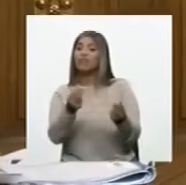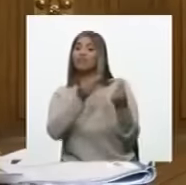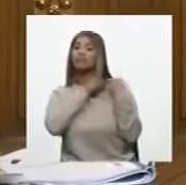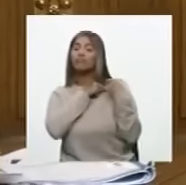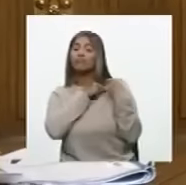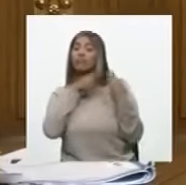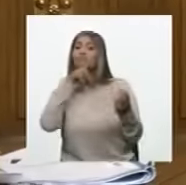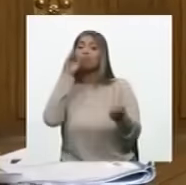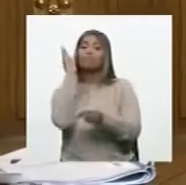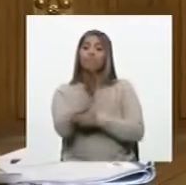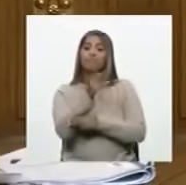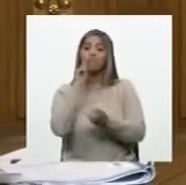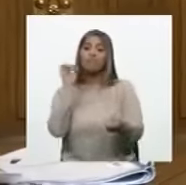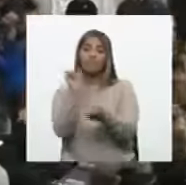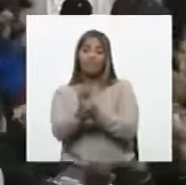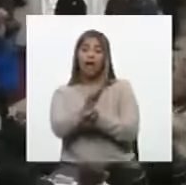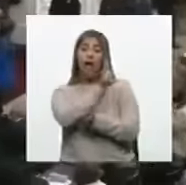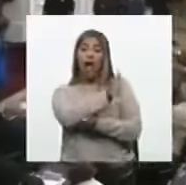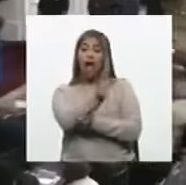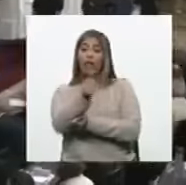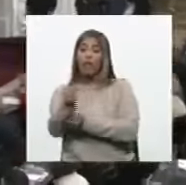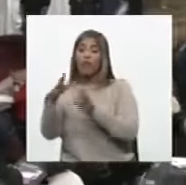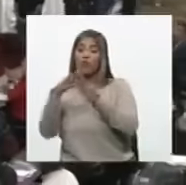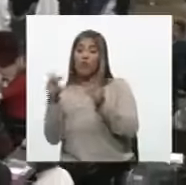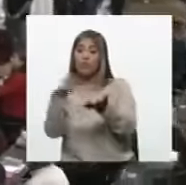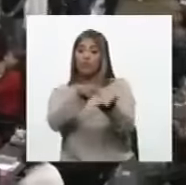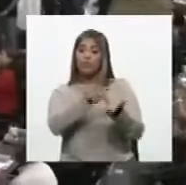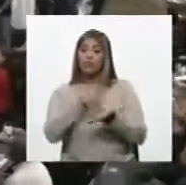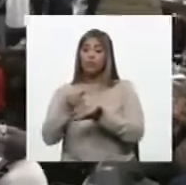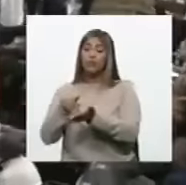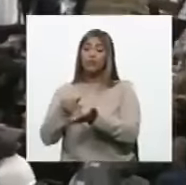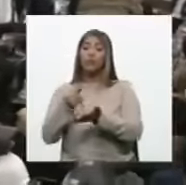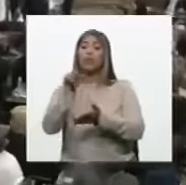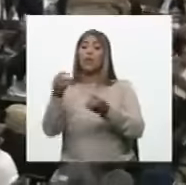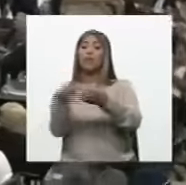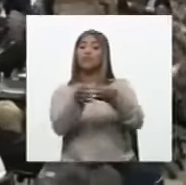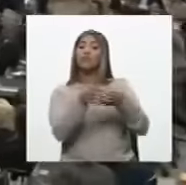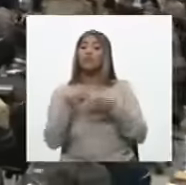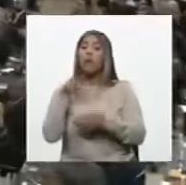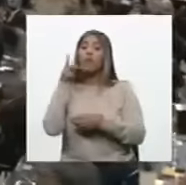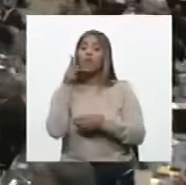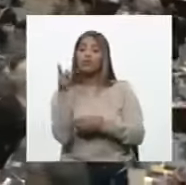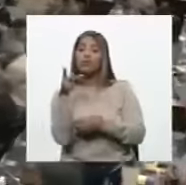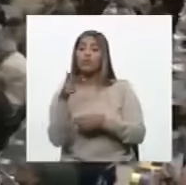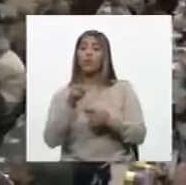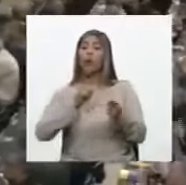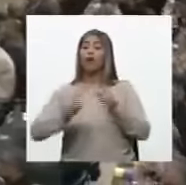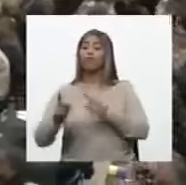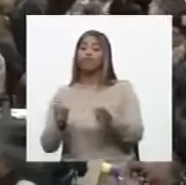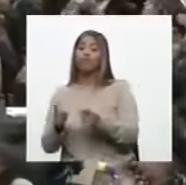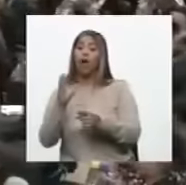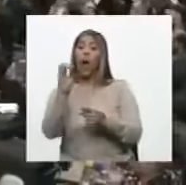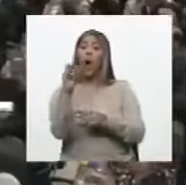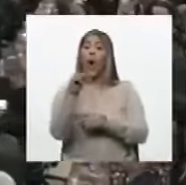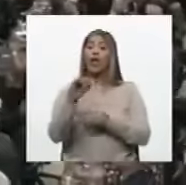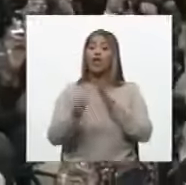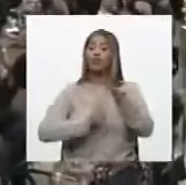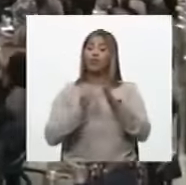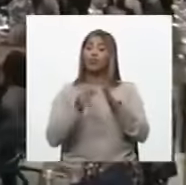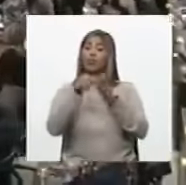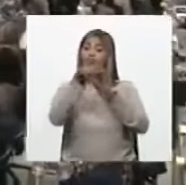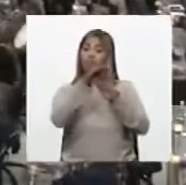responsabilidades penales a nivel individual de todos los involucrados, así como los partidos políticos, su junta directiva y las ONG mencionadas en